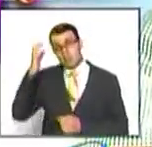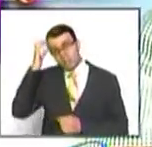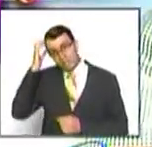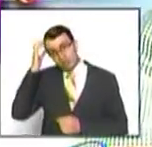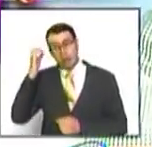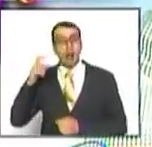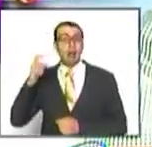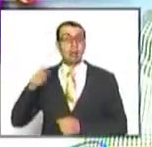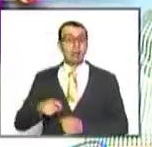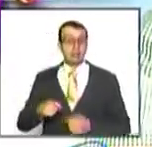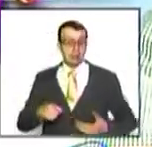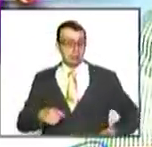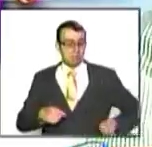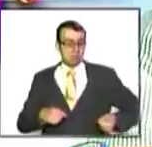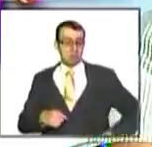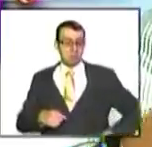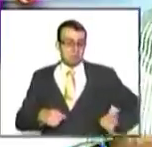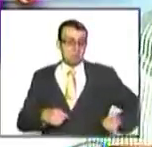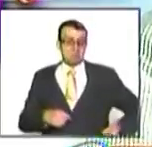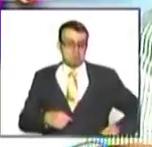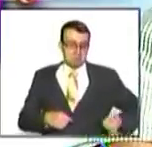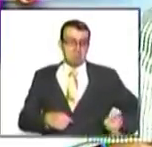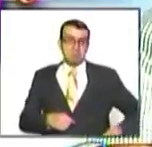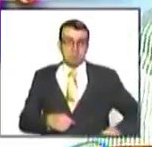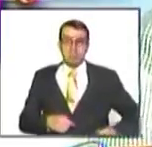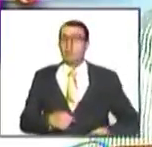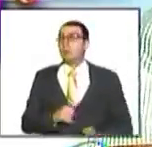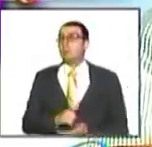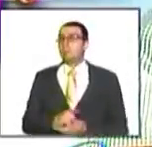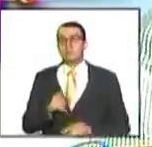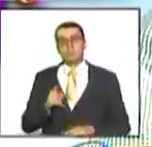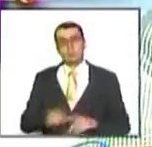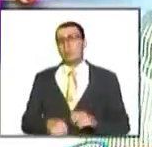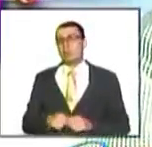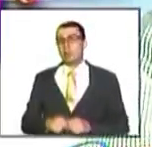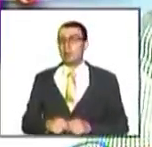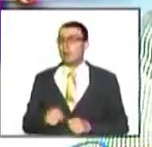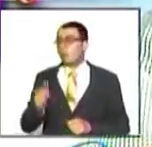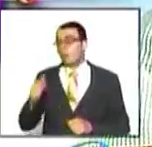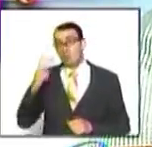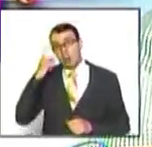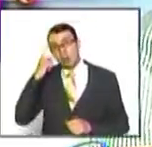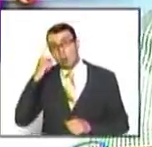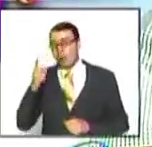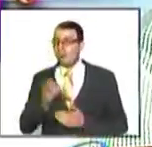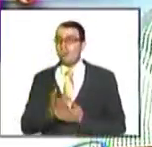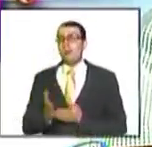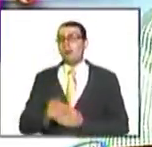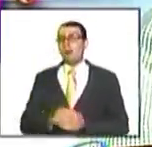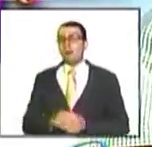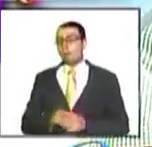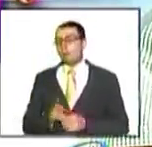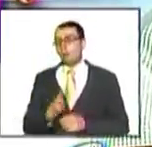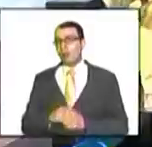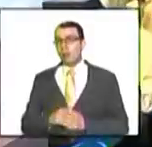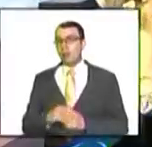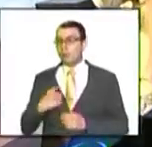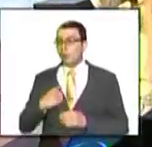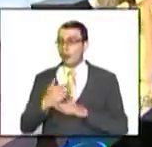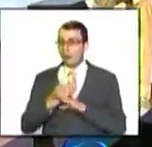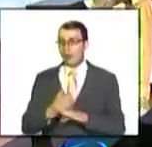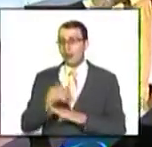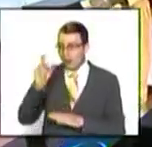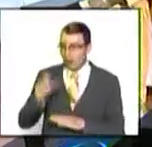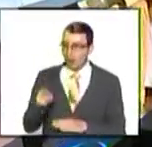que es nuestro inconsciente grabado, y el paciente se va apoyando cada vez más en eso. Yo generalmente evito que el paciente